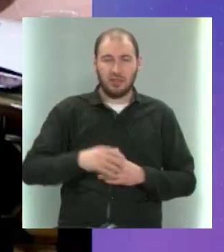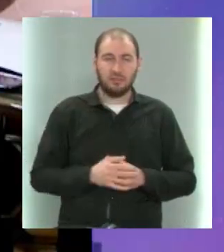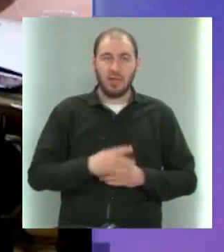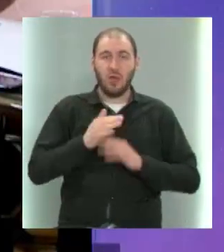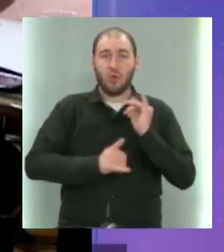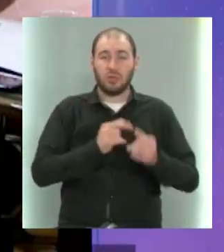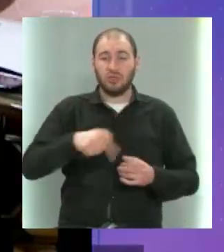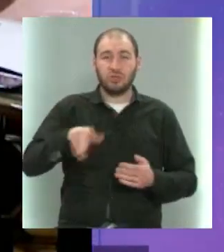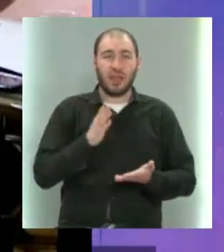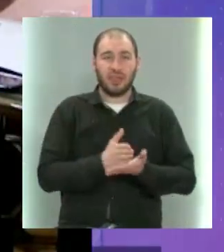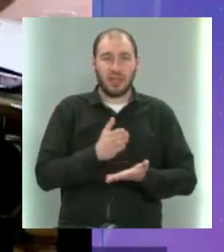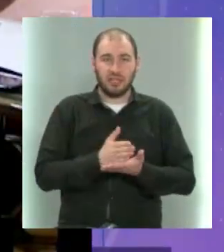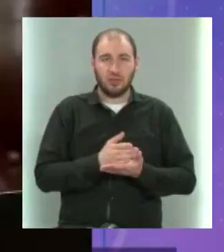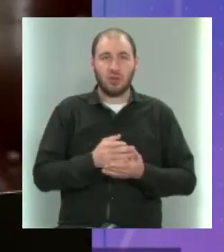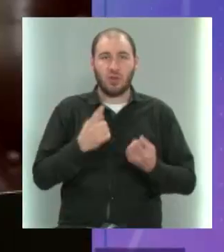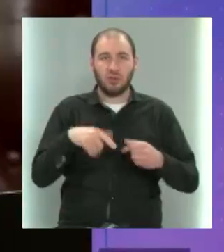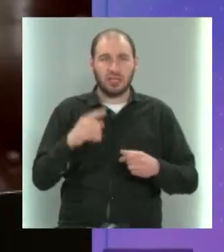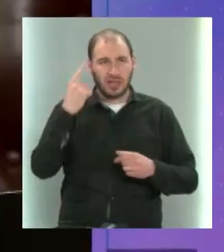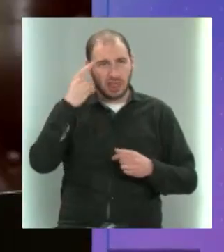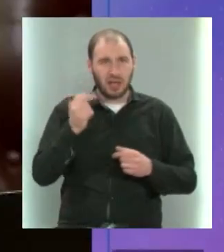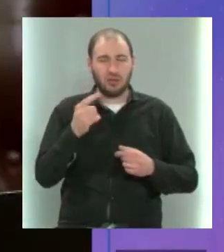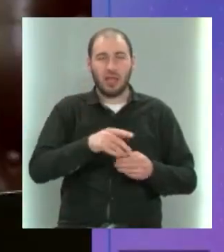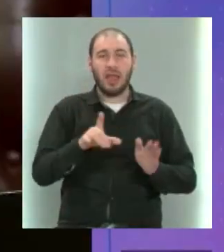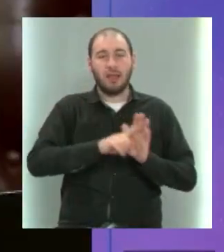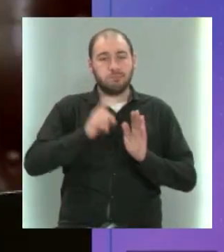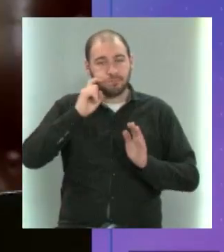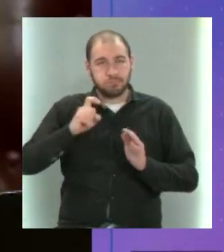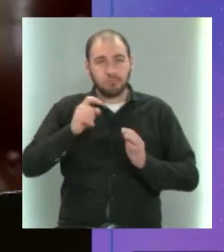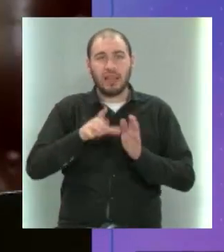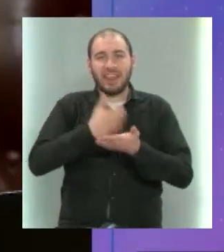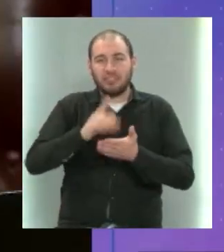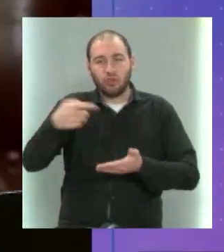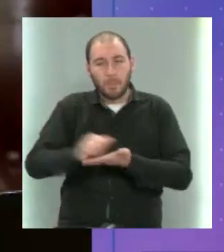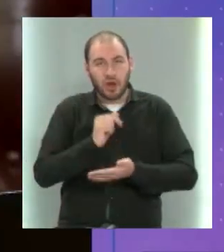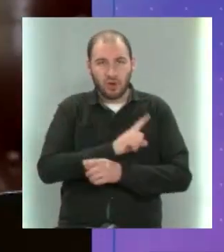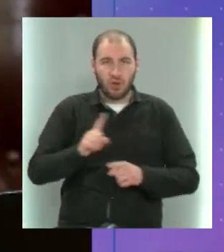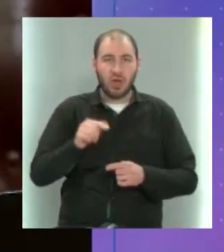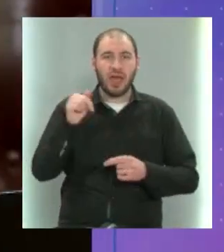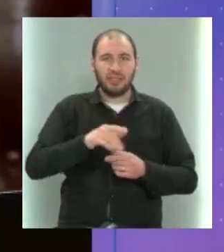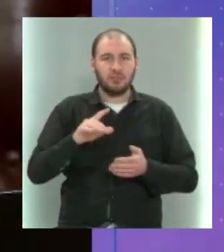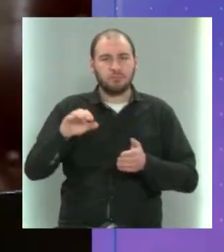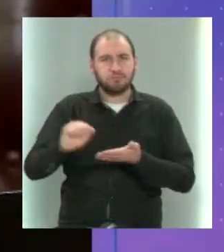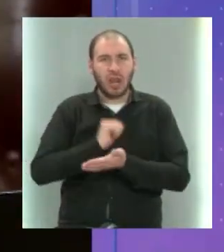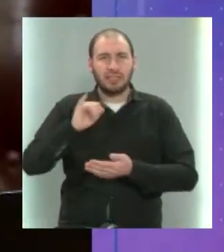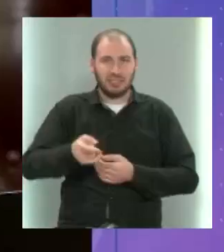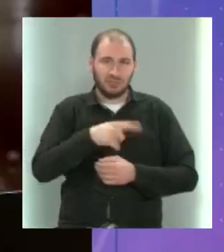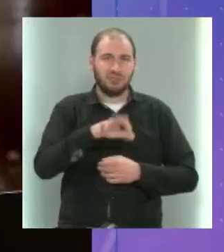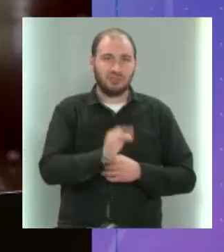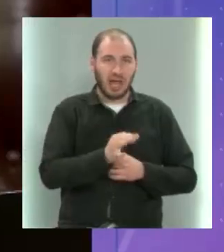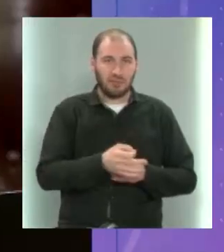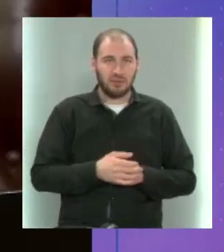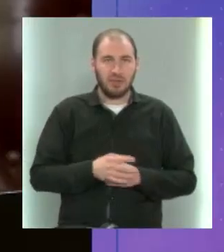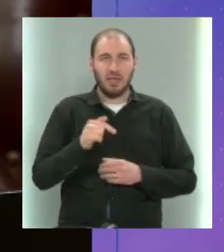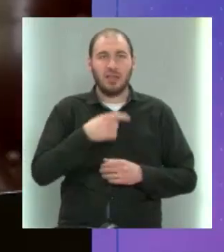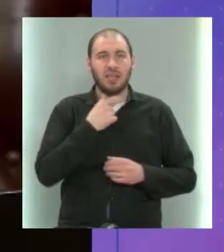dice que tenemos el derecho a creer lo que creamos mientras no vulneremos derechos de terceros. Ellos los vulneran y lo saben. Por eso